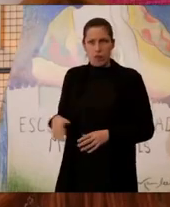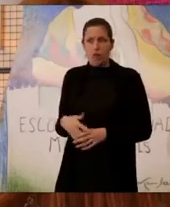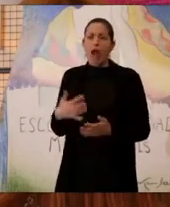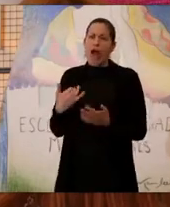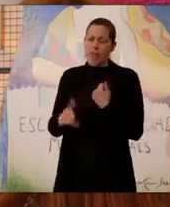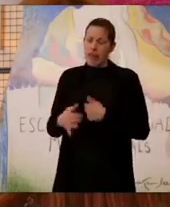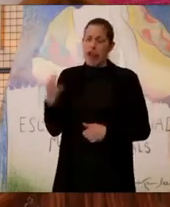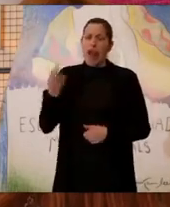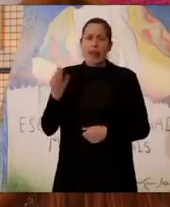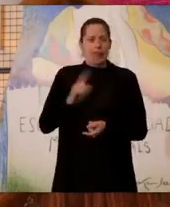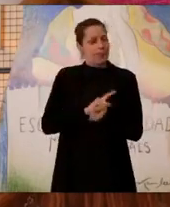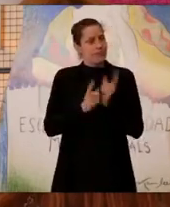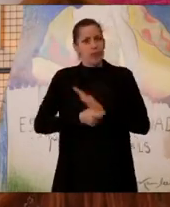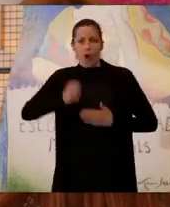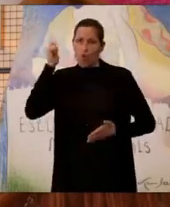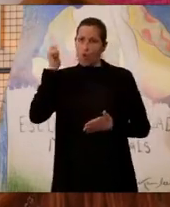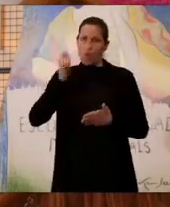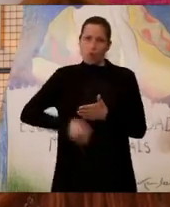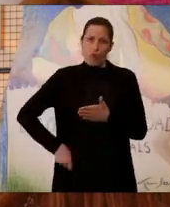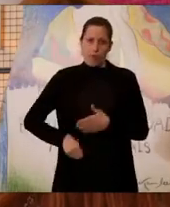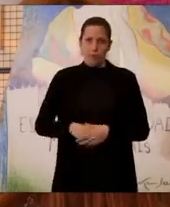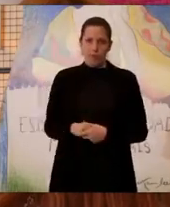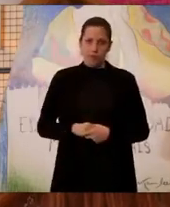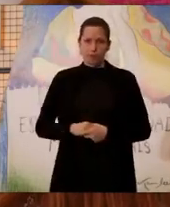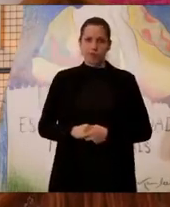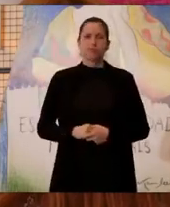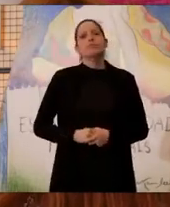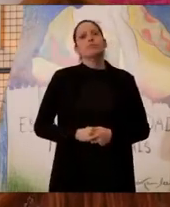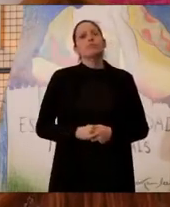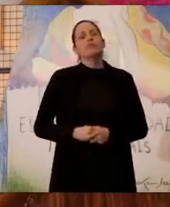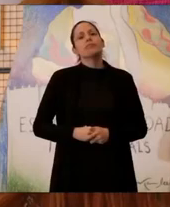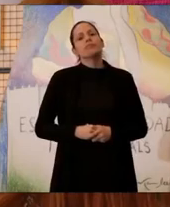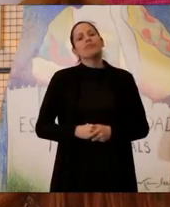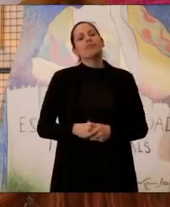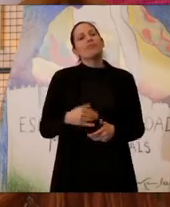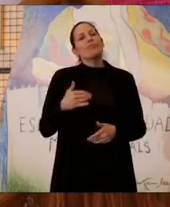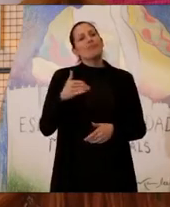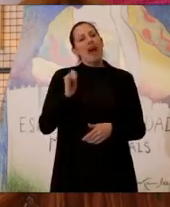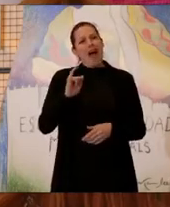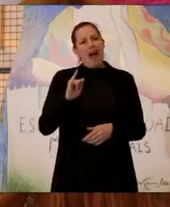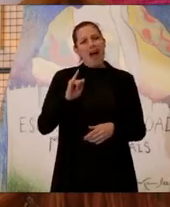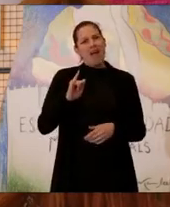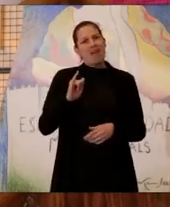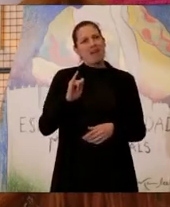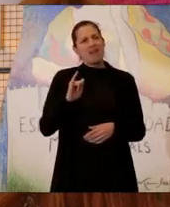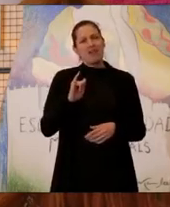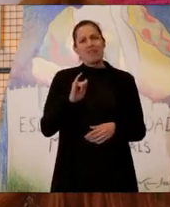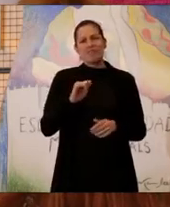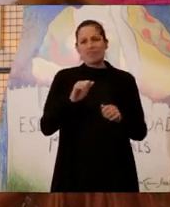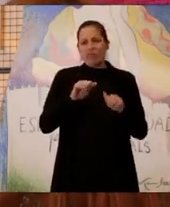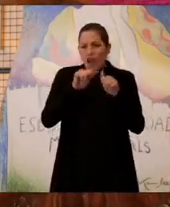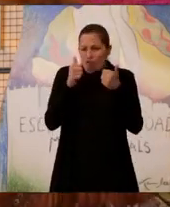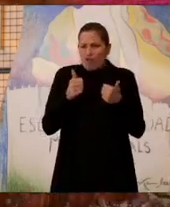enteren tendréis O sea hay una cuestión de método que tenemos que cambiar porque